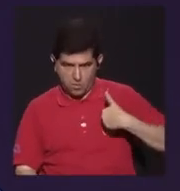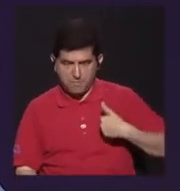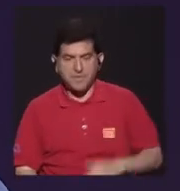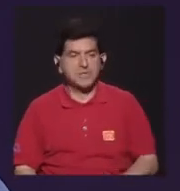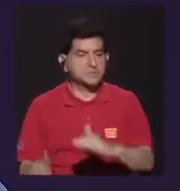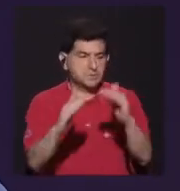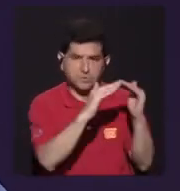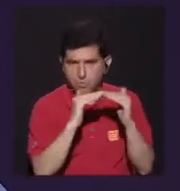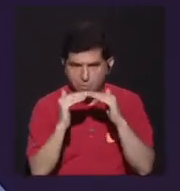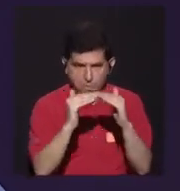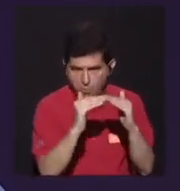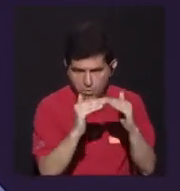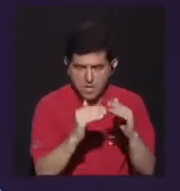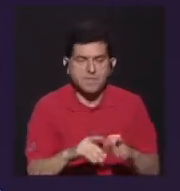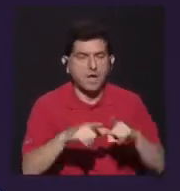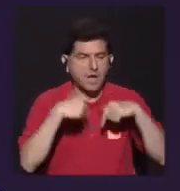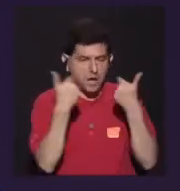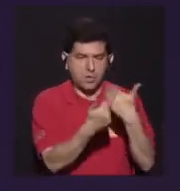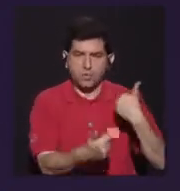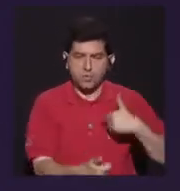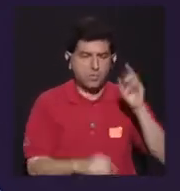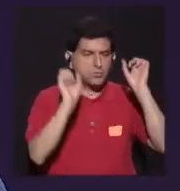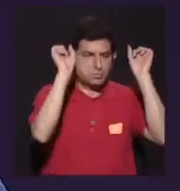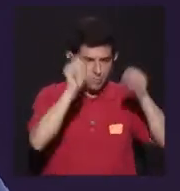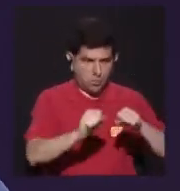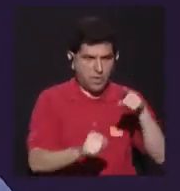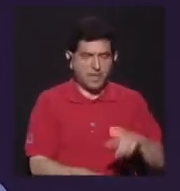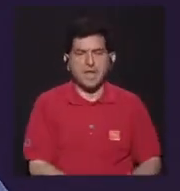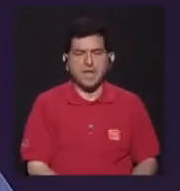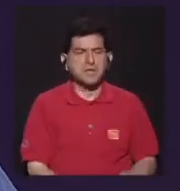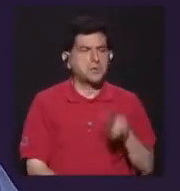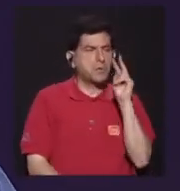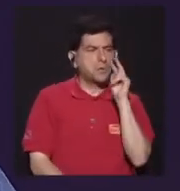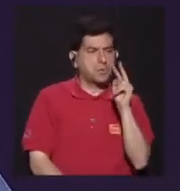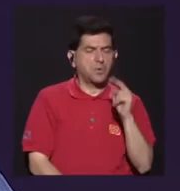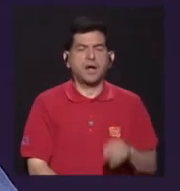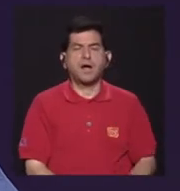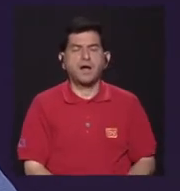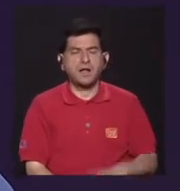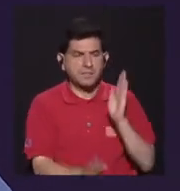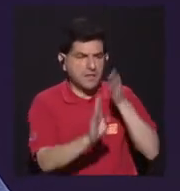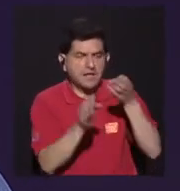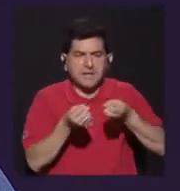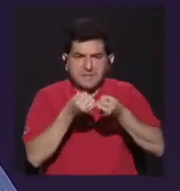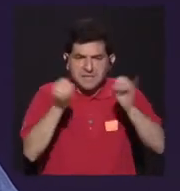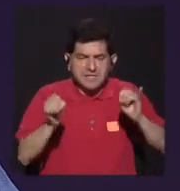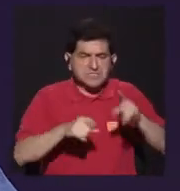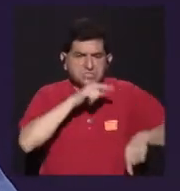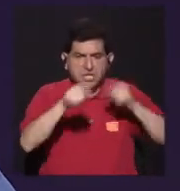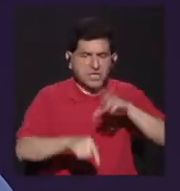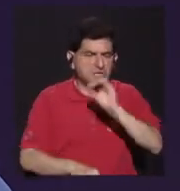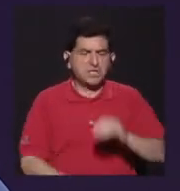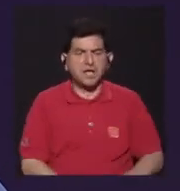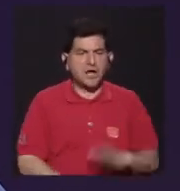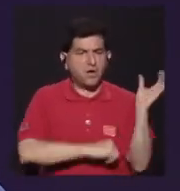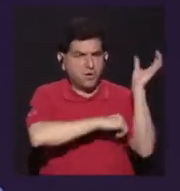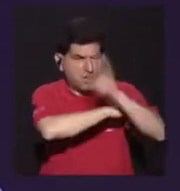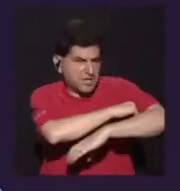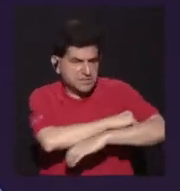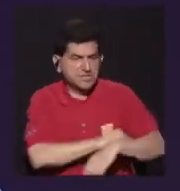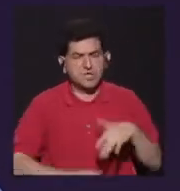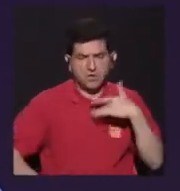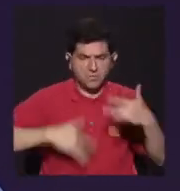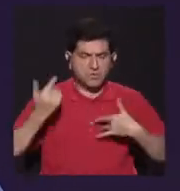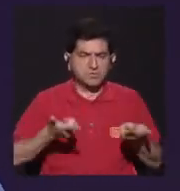nivel comunitario, con grupos de hombres donde ellos pueden ir abiertamente sin ser criticados, sin ser censurados por lo que sienten ni lo